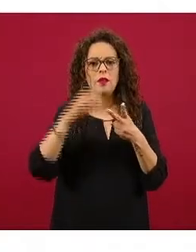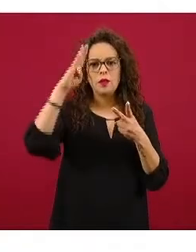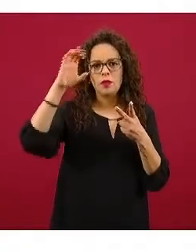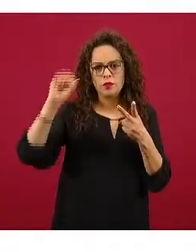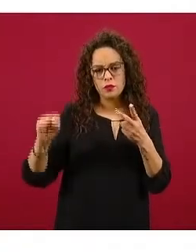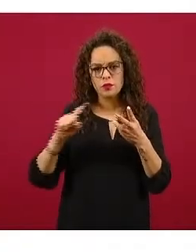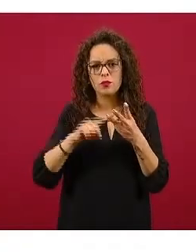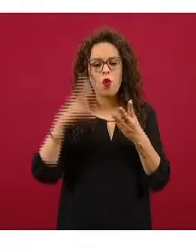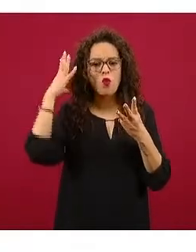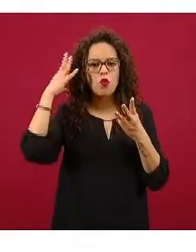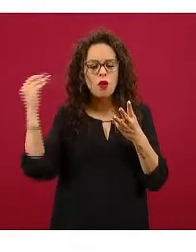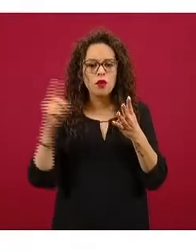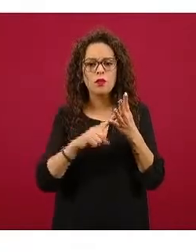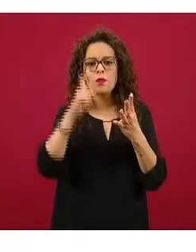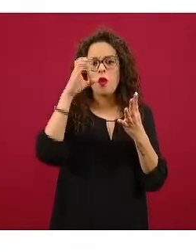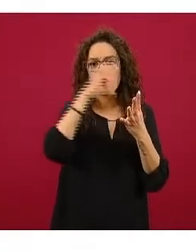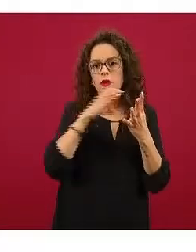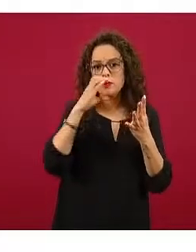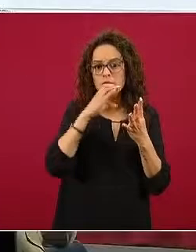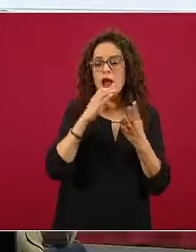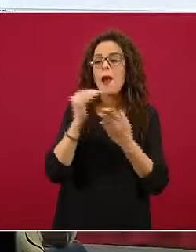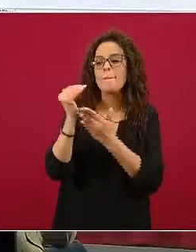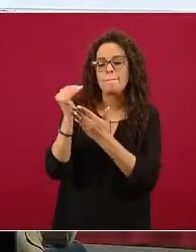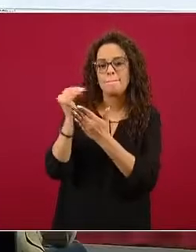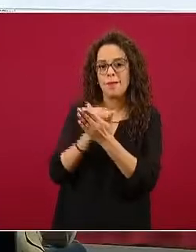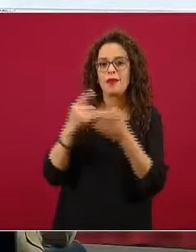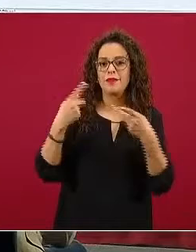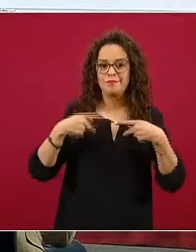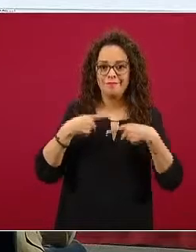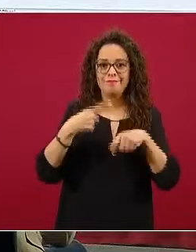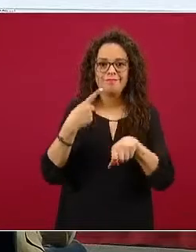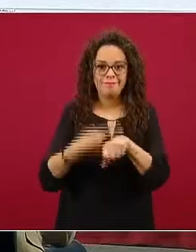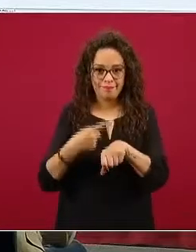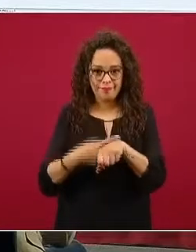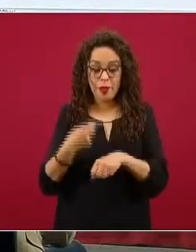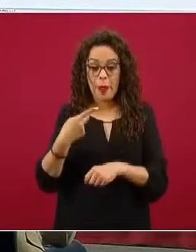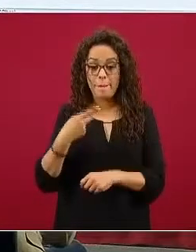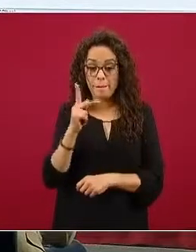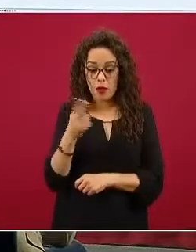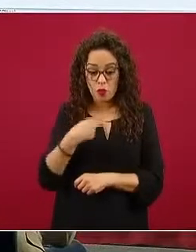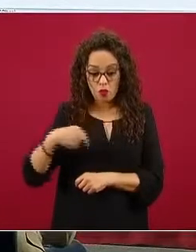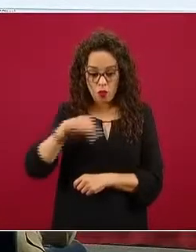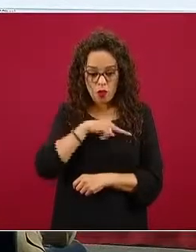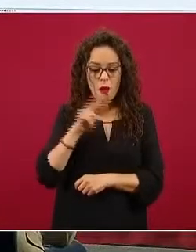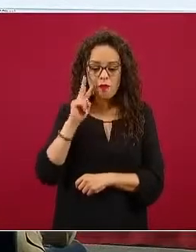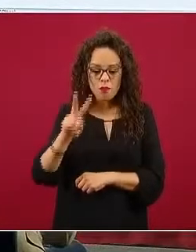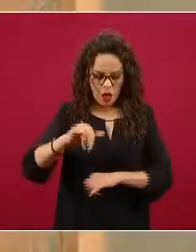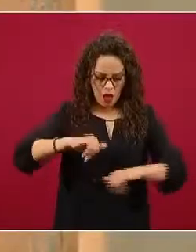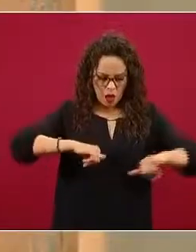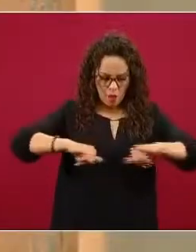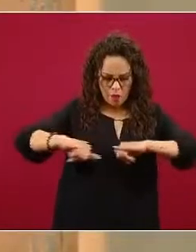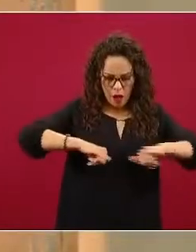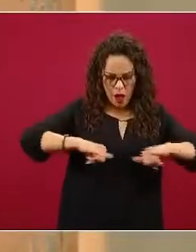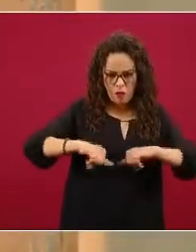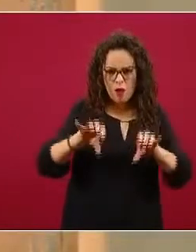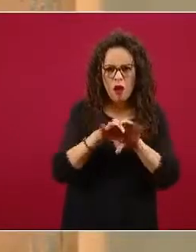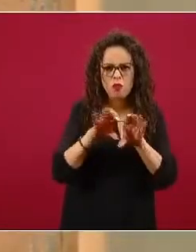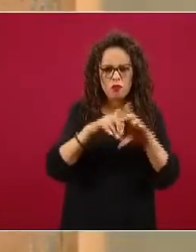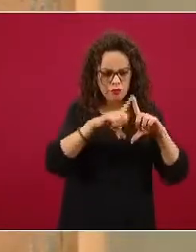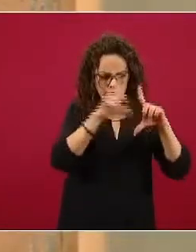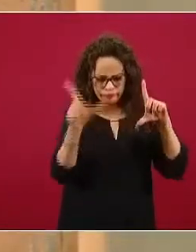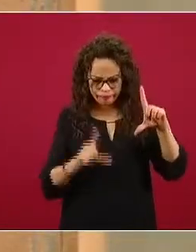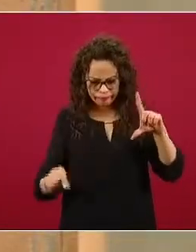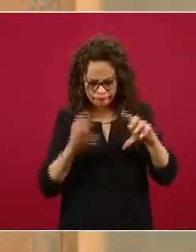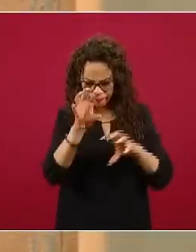Colima y Aguascalientes, donde tenemos el menor número de casos. Pero cuando nosotros nos visualizamos en un mapa geográfico de la distribución de nuestro